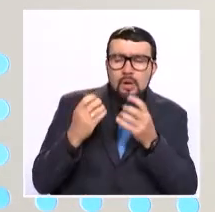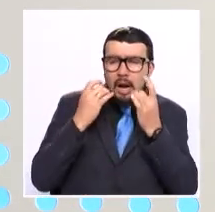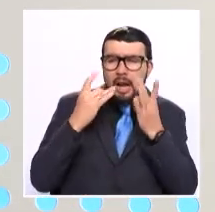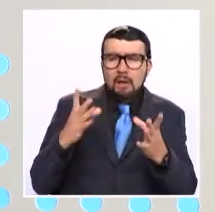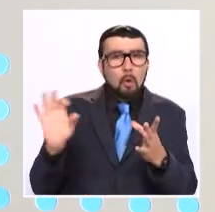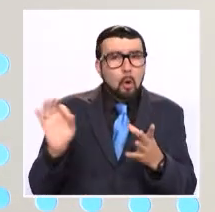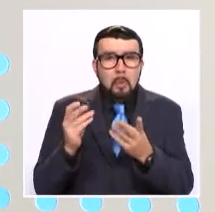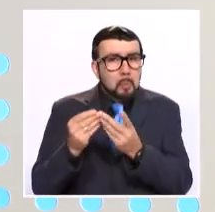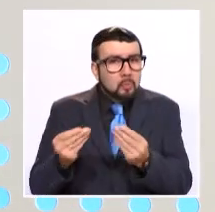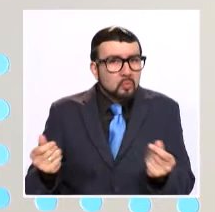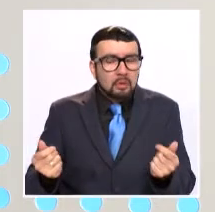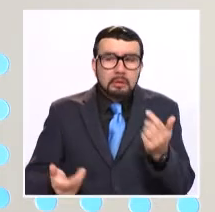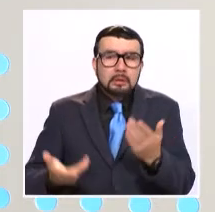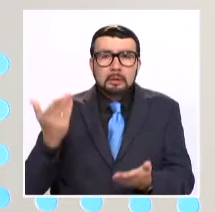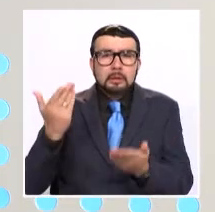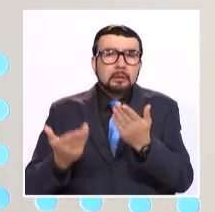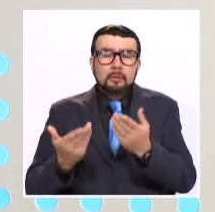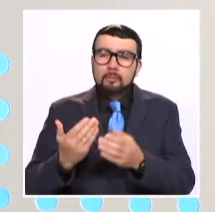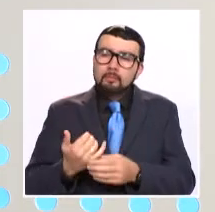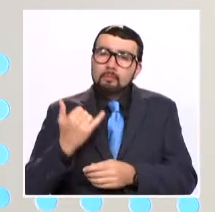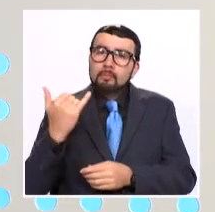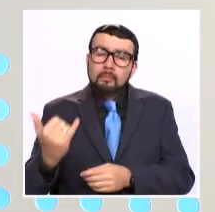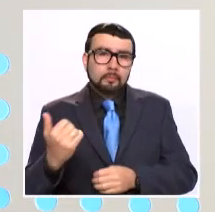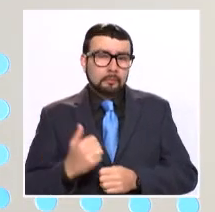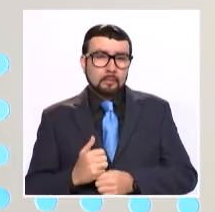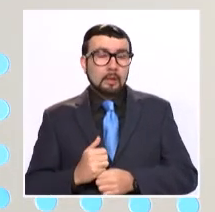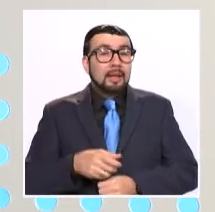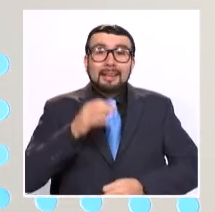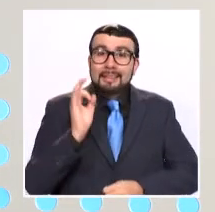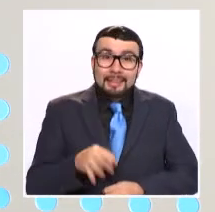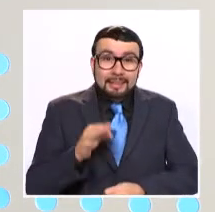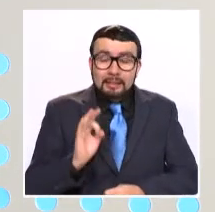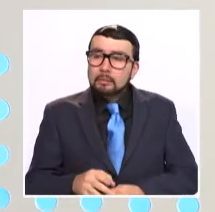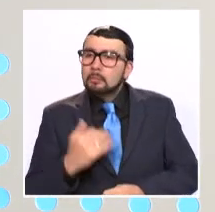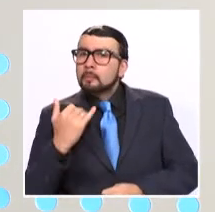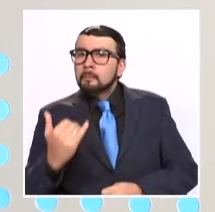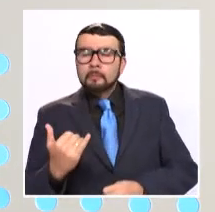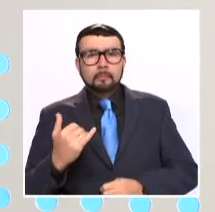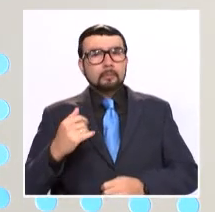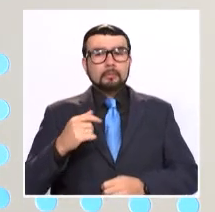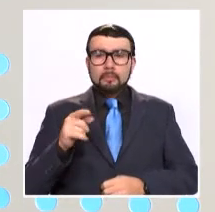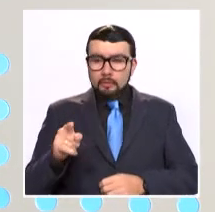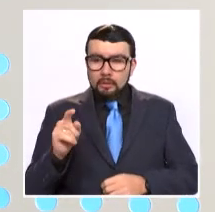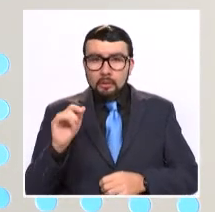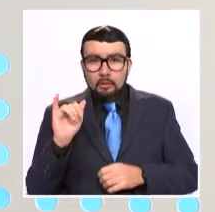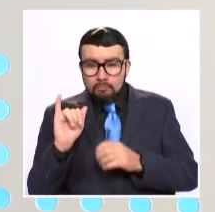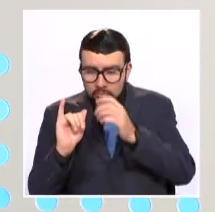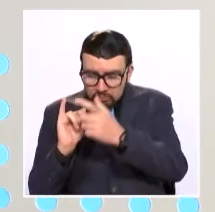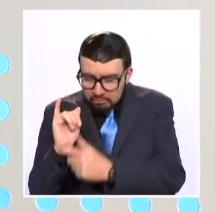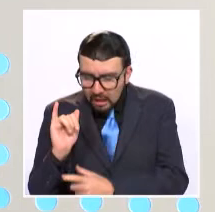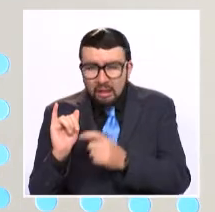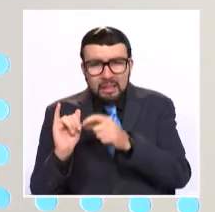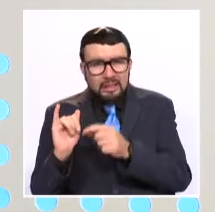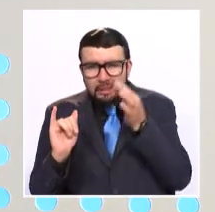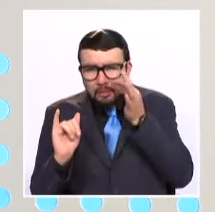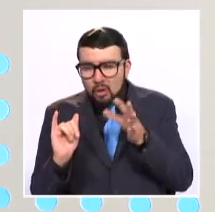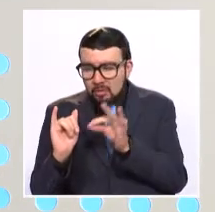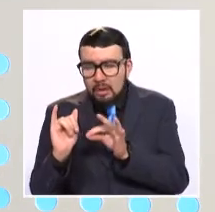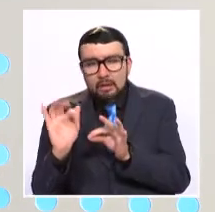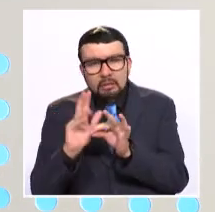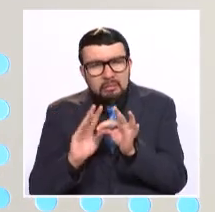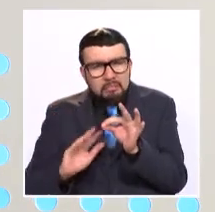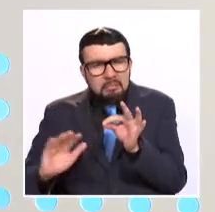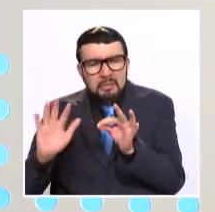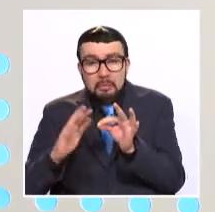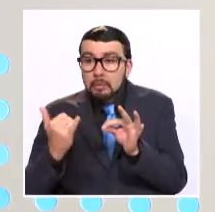tenido en la paciente, y no siempre los virus como tal tienen que hacerse en